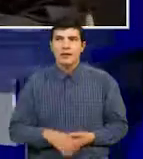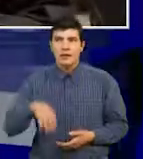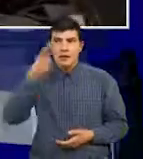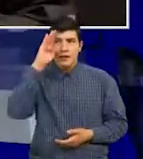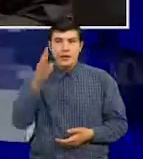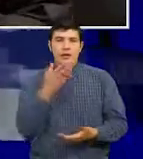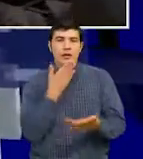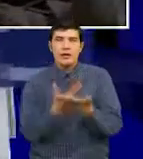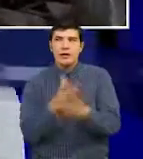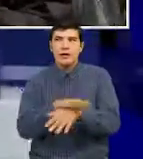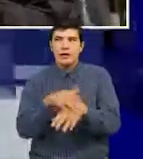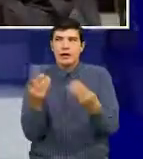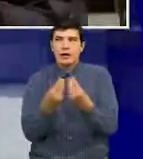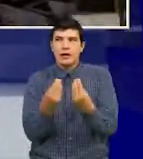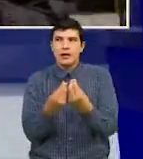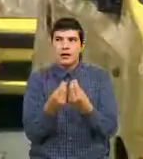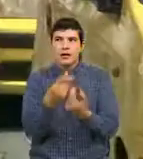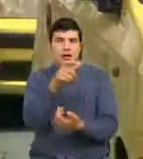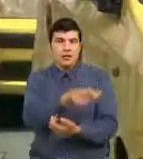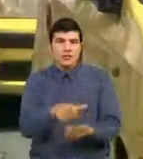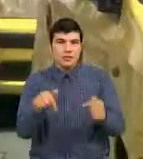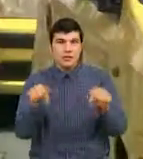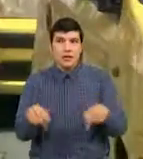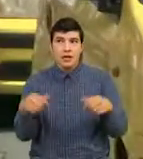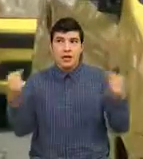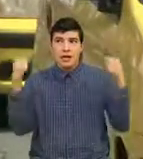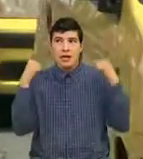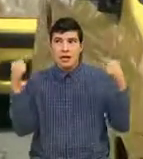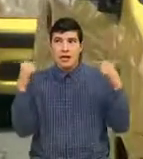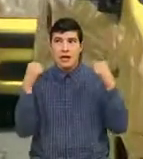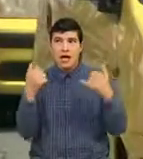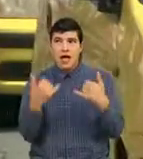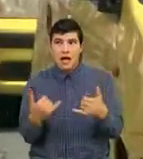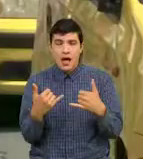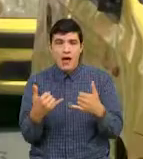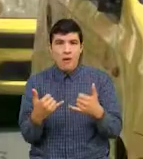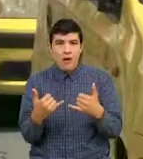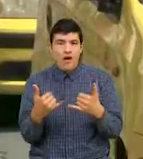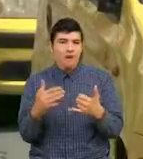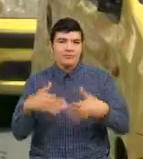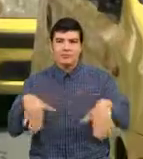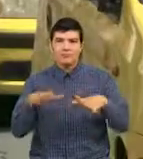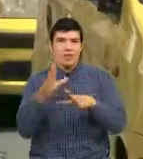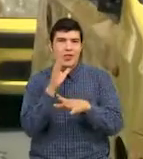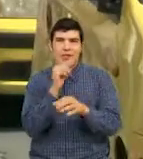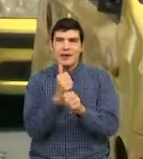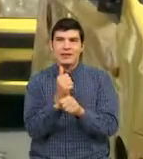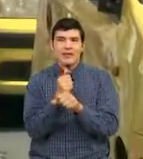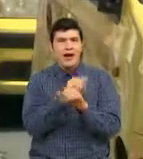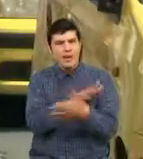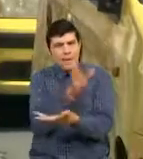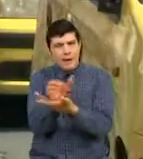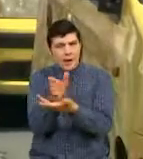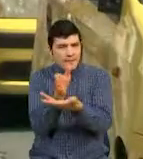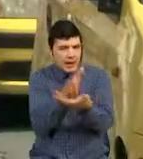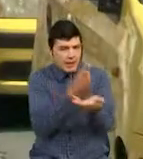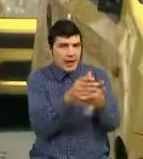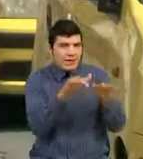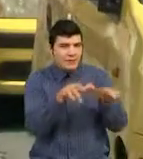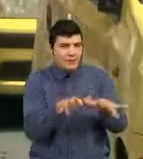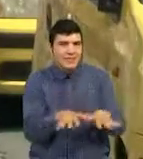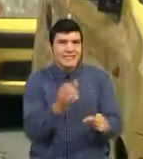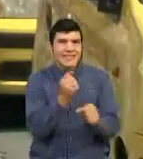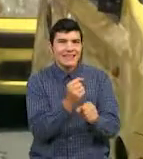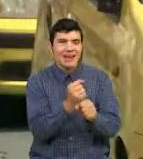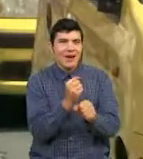Buenas tardes, compañeros. Habitantes del municipio de Piedecuesta, que actualmente se encuentran desempleados, acuden a las oficinas de empleo con el